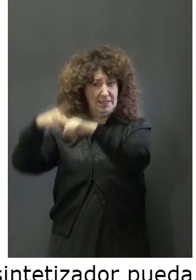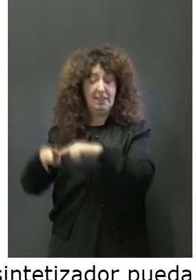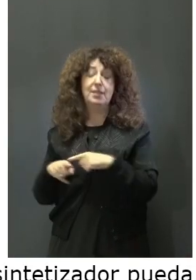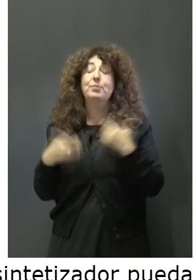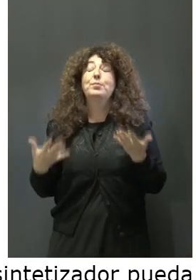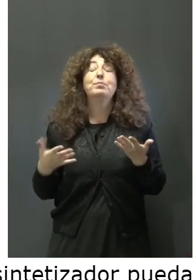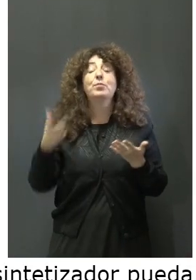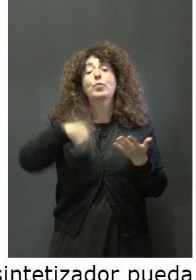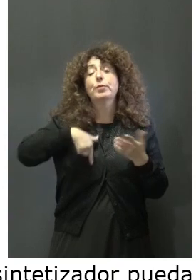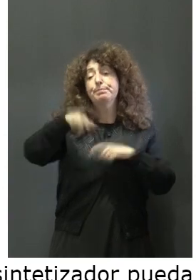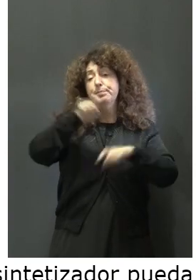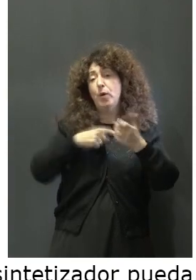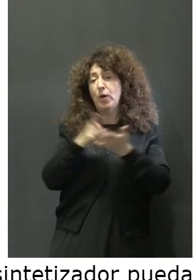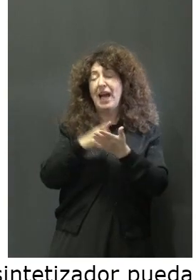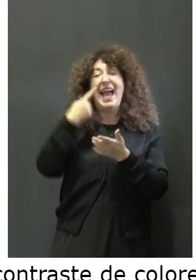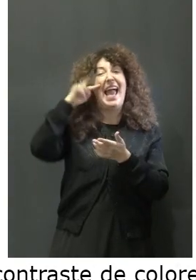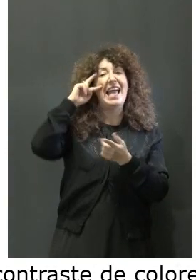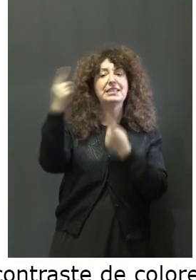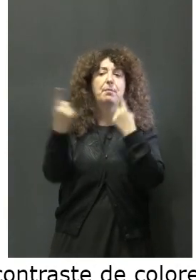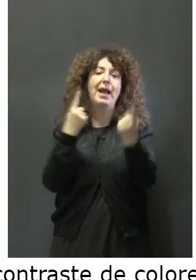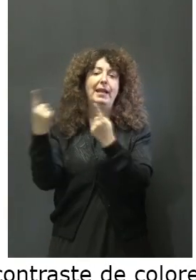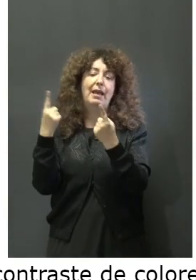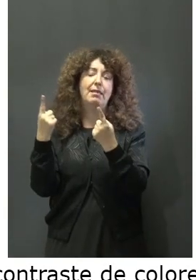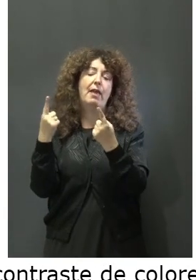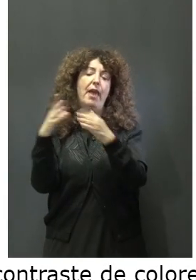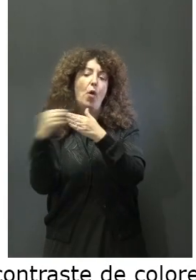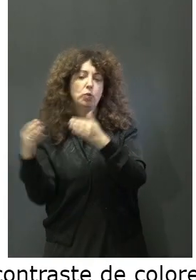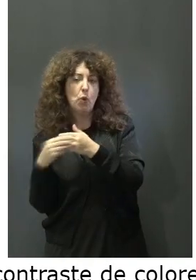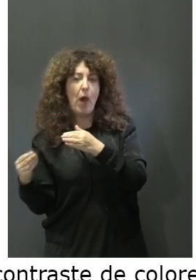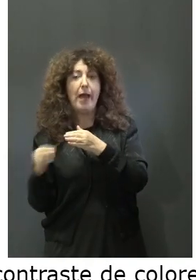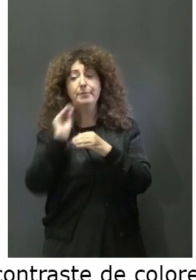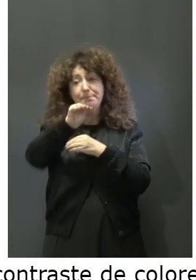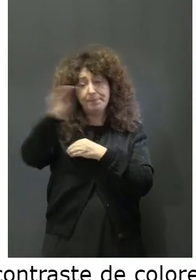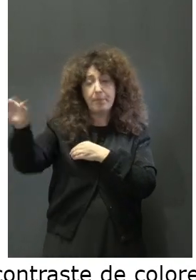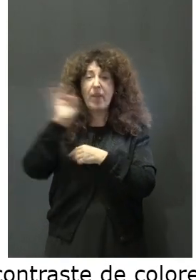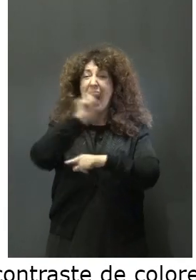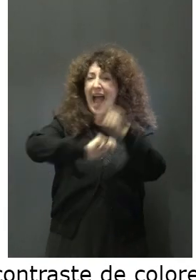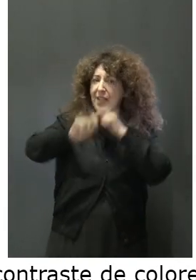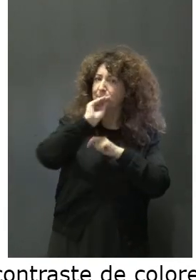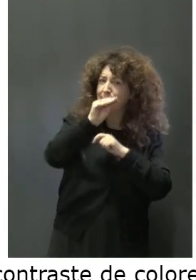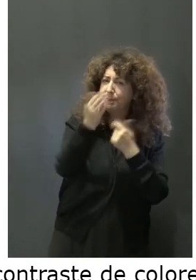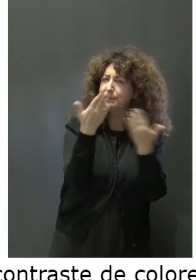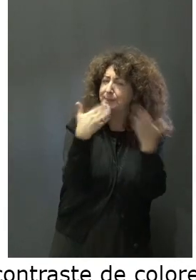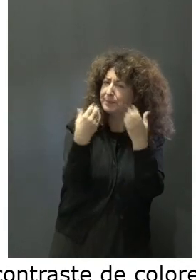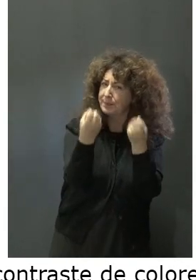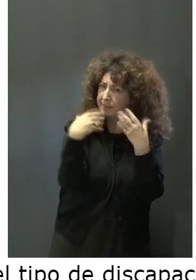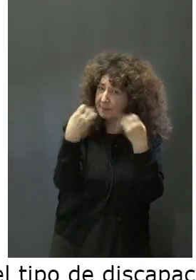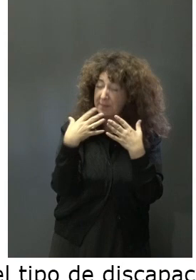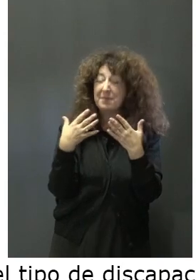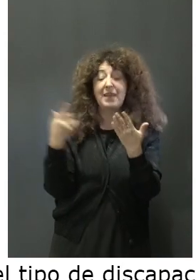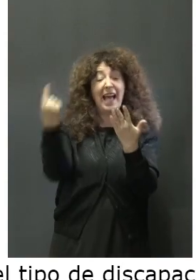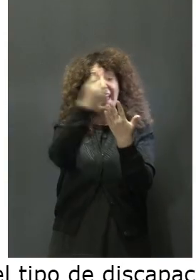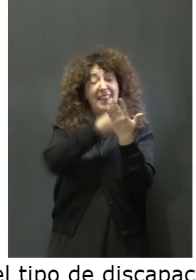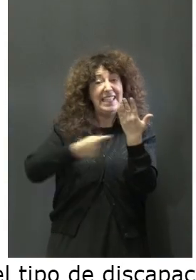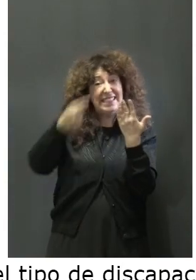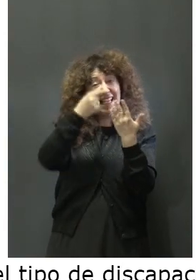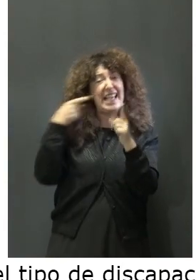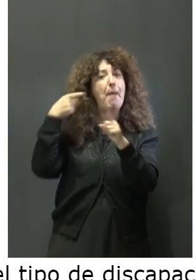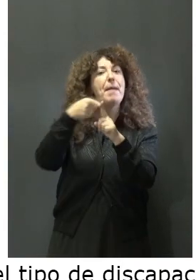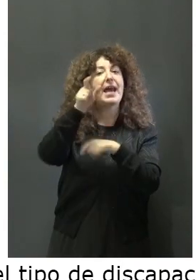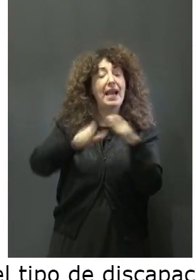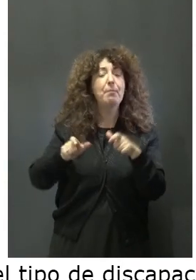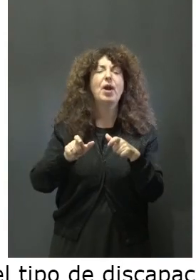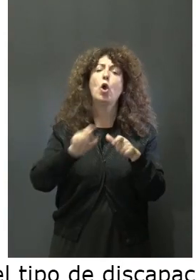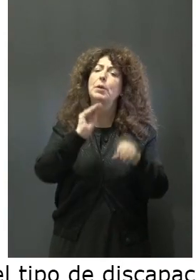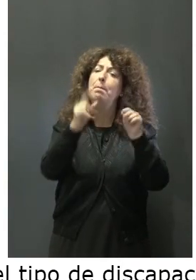volvemos a lo de siempre. Experiencia de usuario, hablar con asociaciones, diseñar para personas y con personas, es decir, hablando